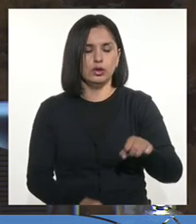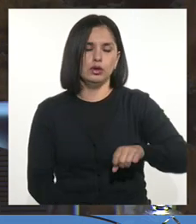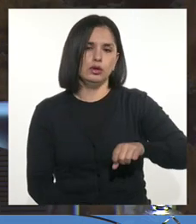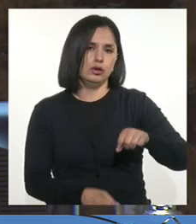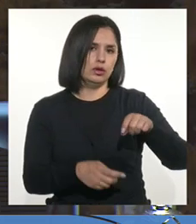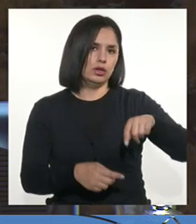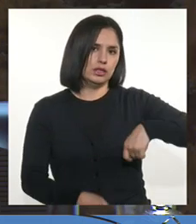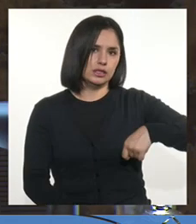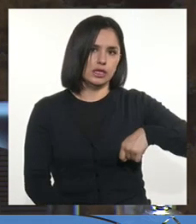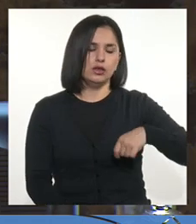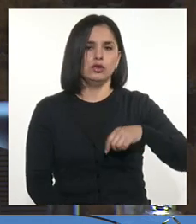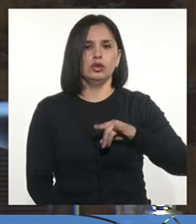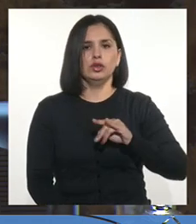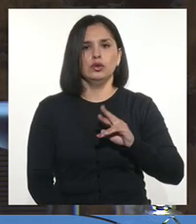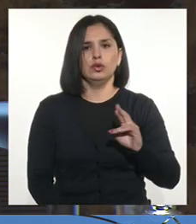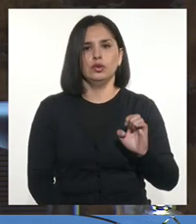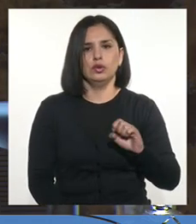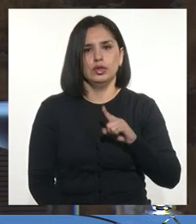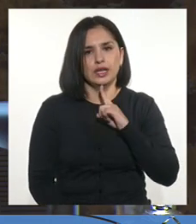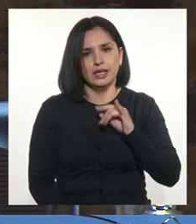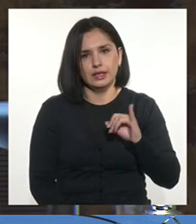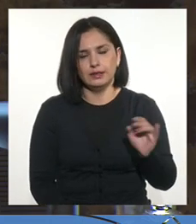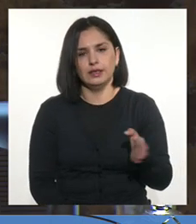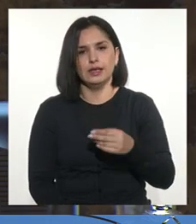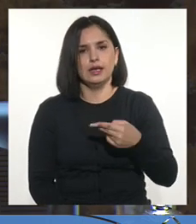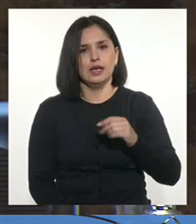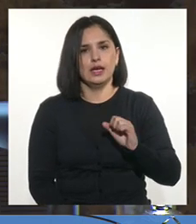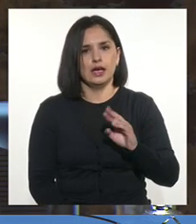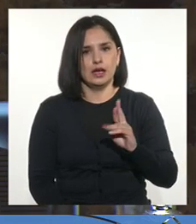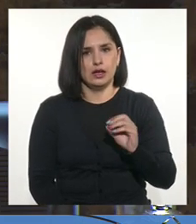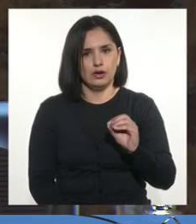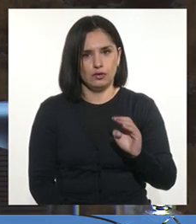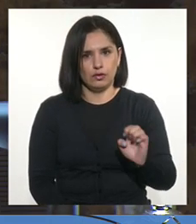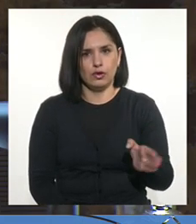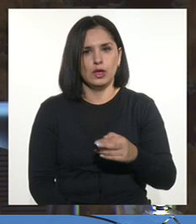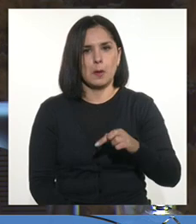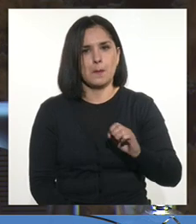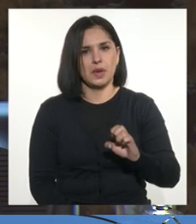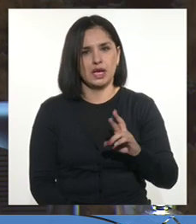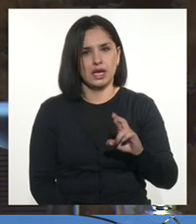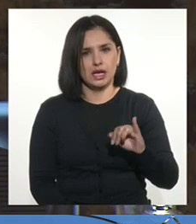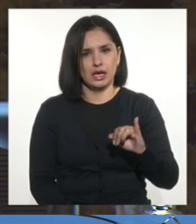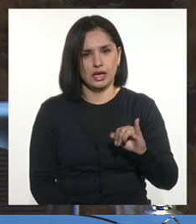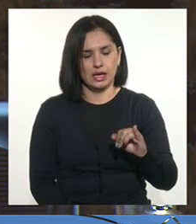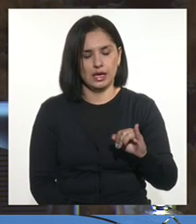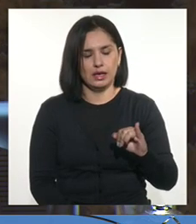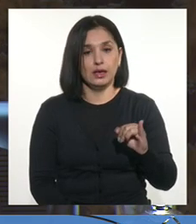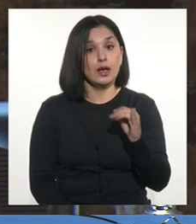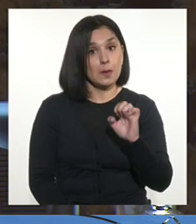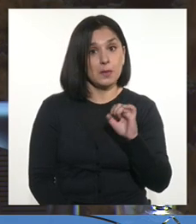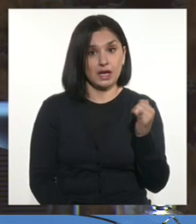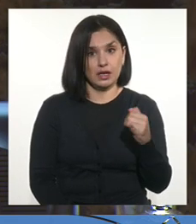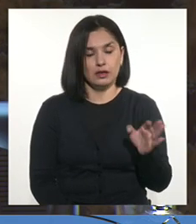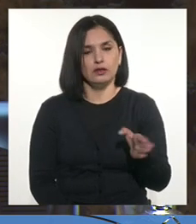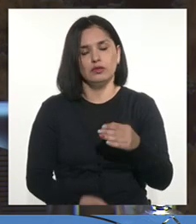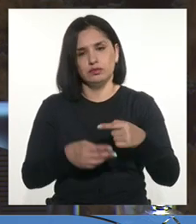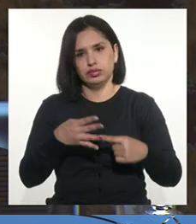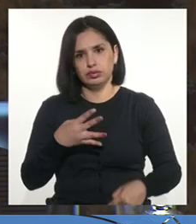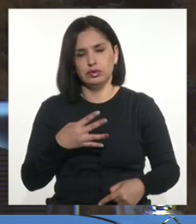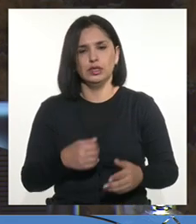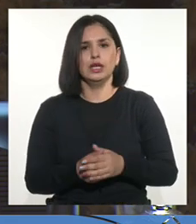urresti árbol huenchumilla y pérez el texto que se propone aprobar en general se transcribe las páginas